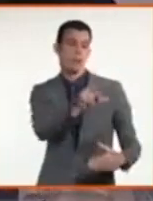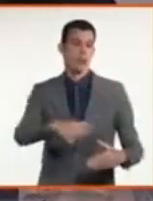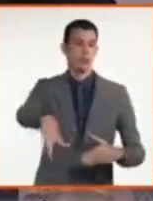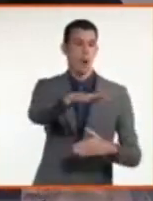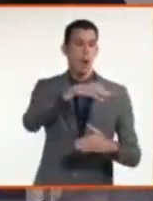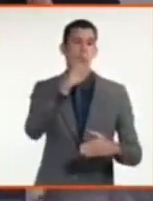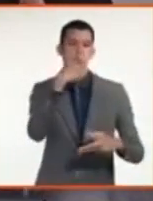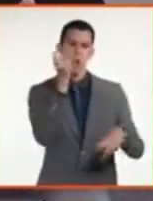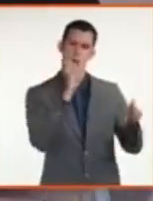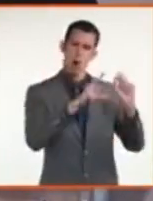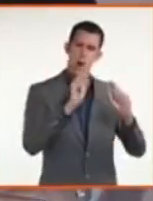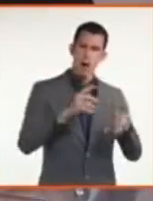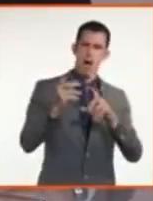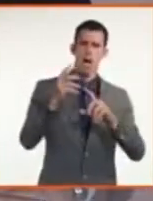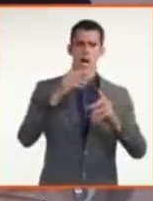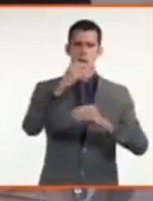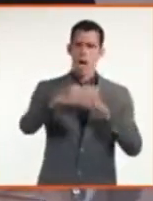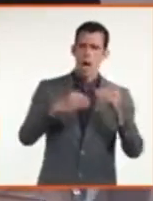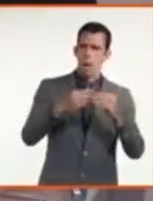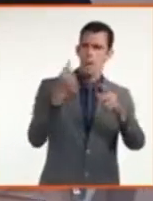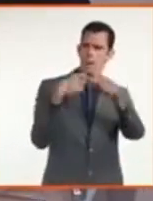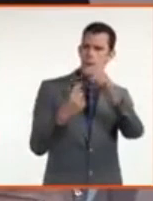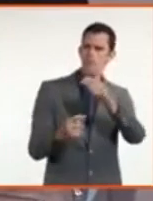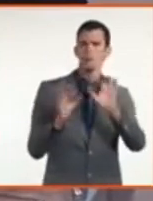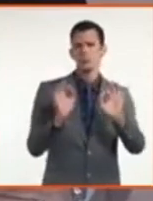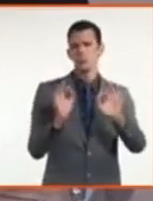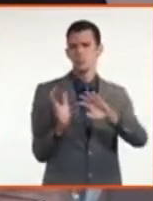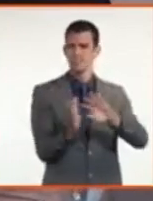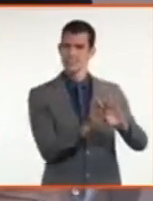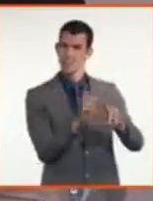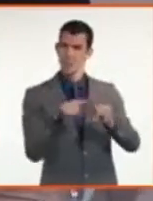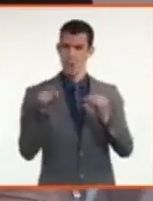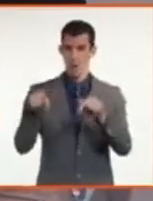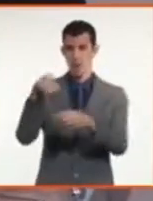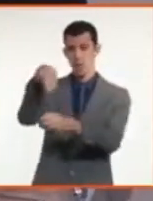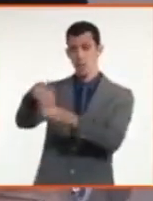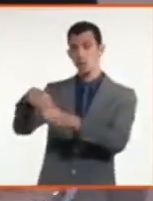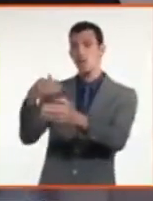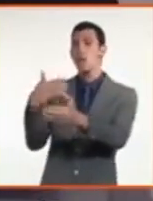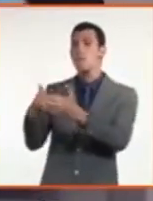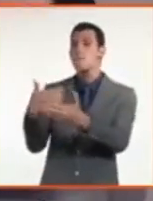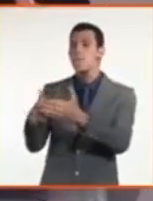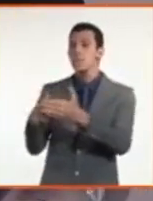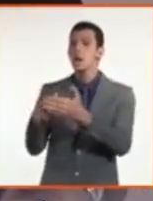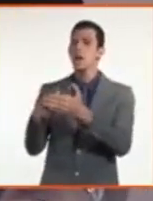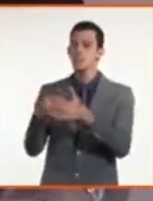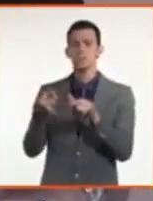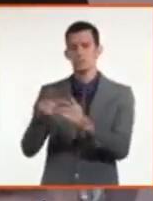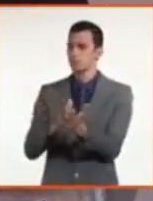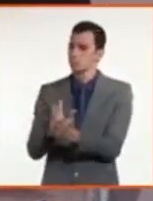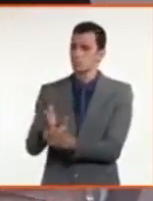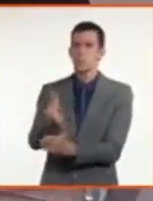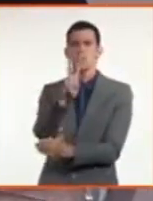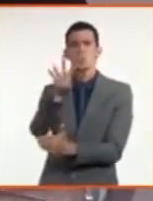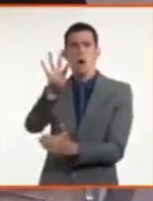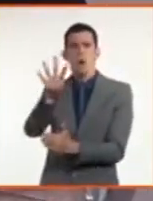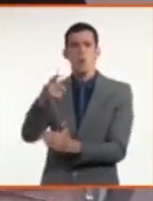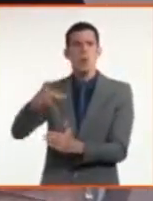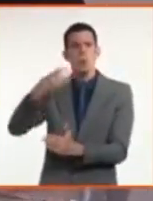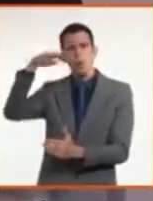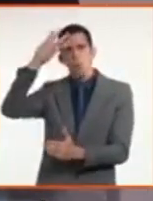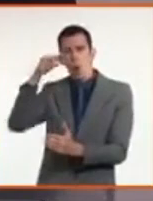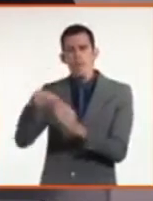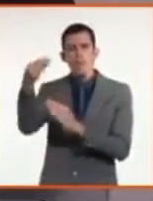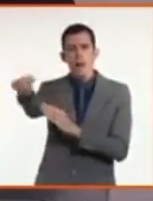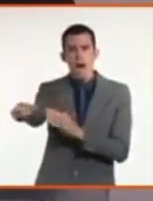20 se mantienen lo fundamental o lo principal la mayor cantidad de operaciones se mantienen a tiempo cambio con